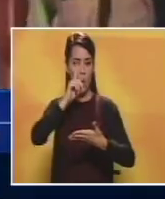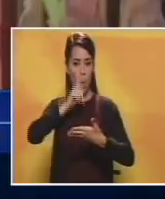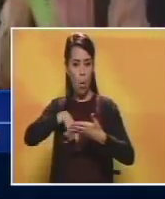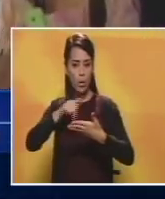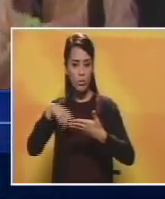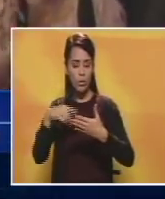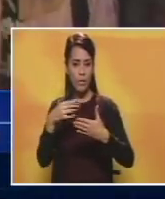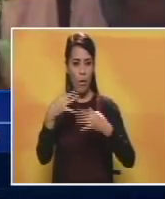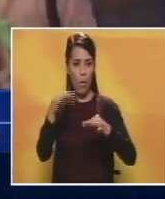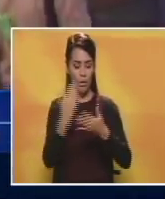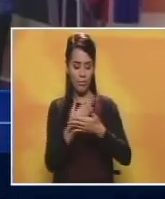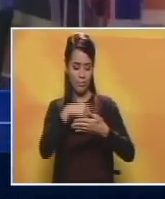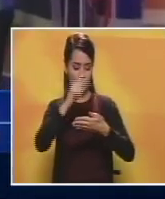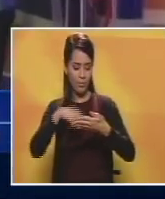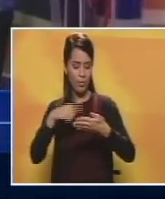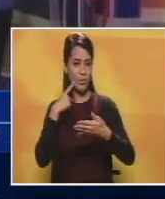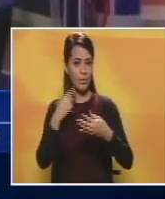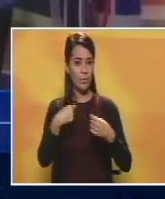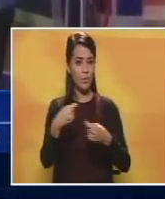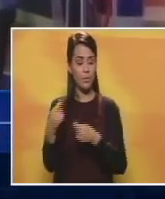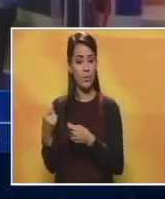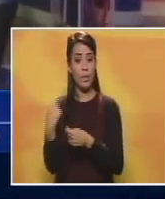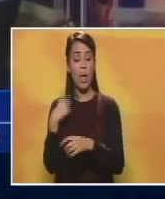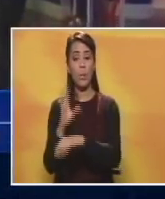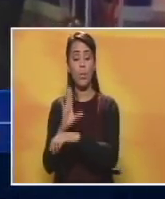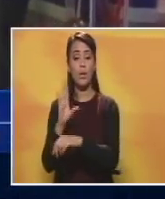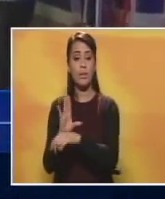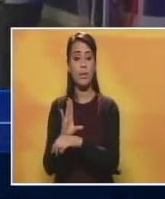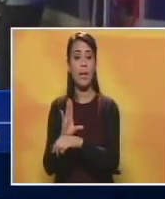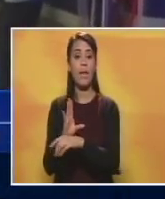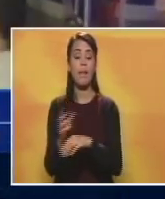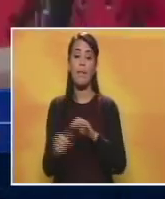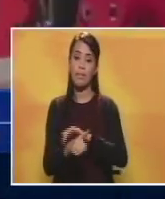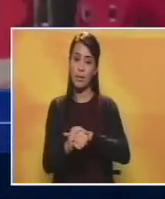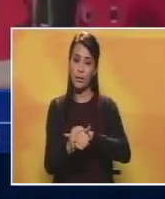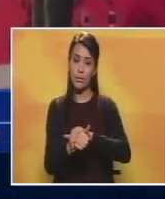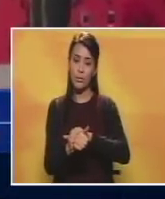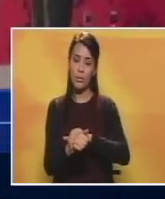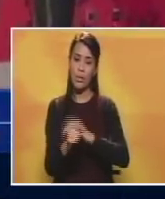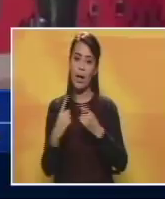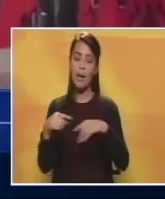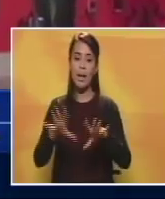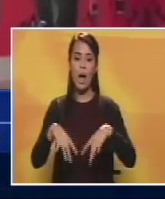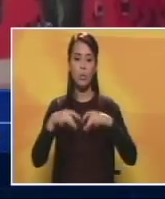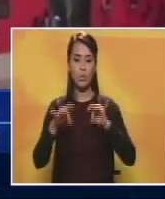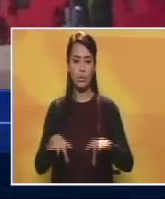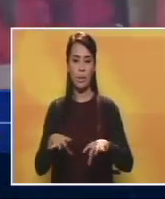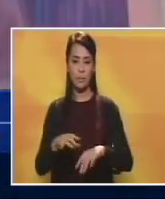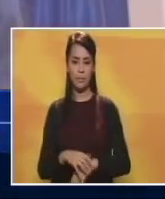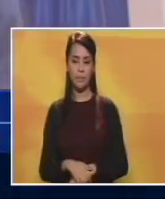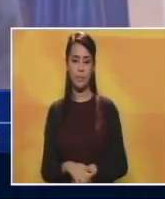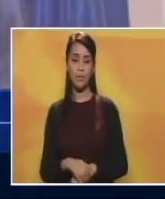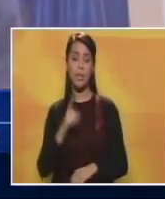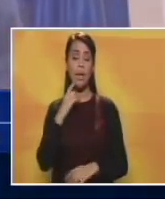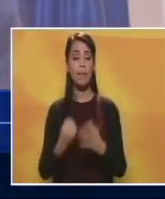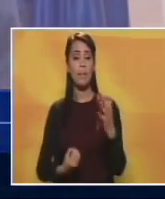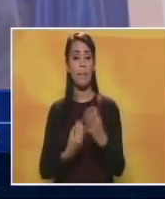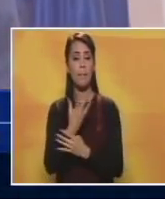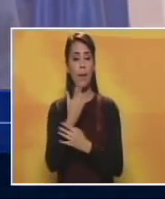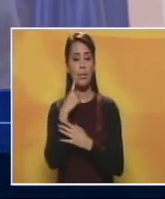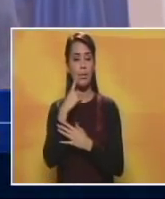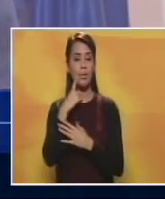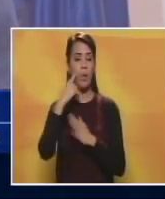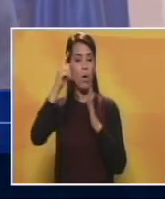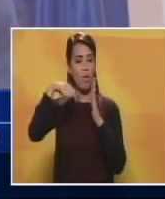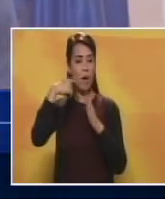actor y los fondos irán destinados a un programa de protección de tortugas silvestres en Austria. Arnold estuvo en Viena durante el mes de mayo y filmó